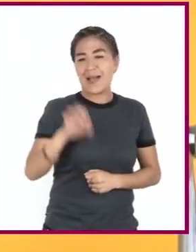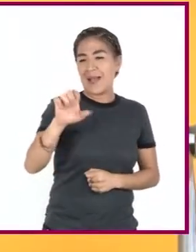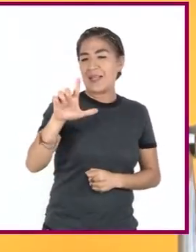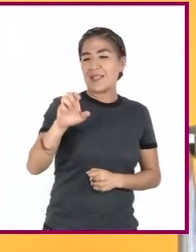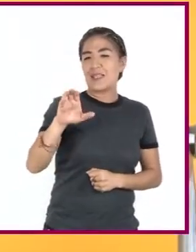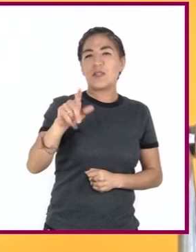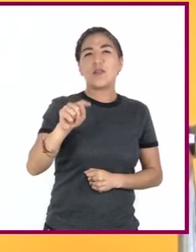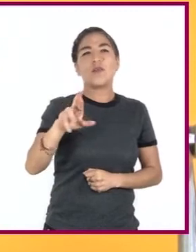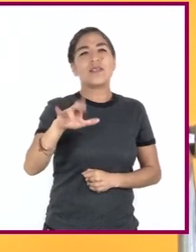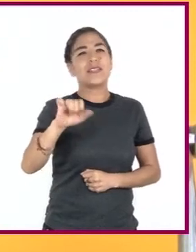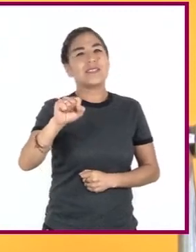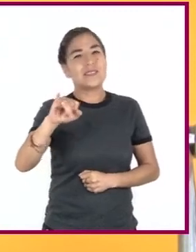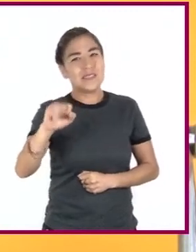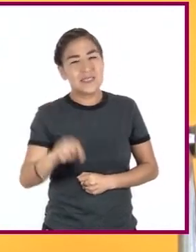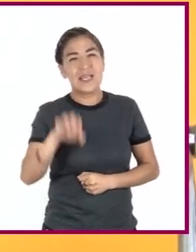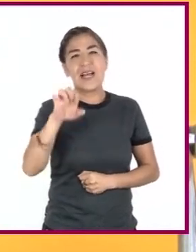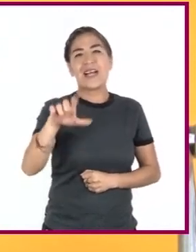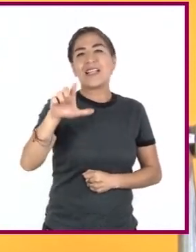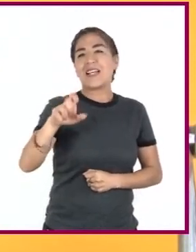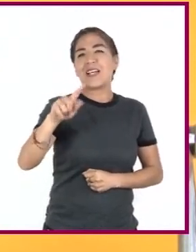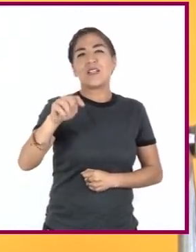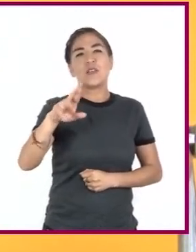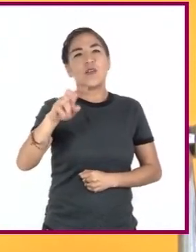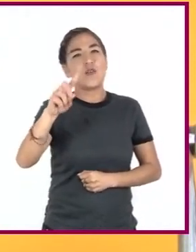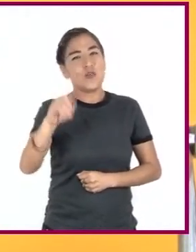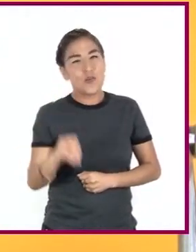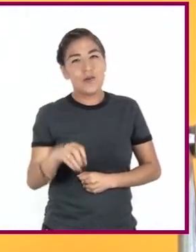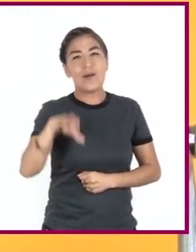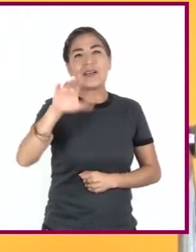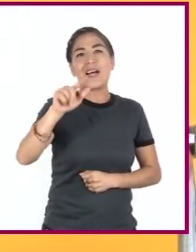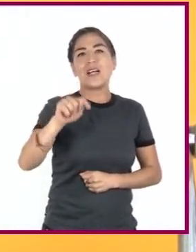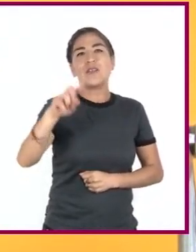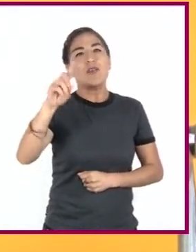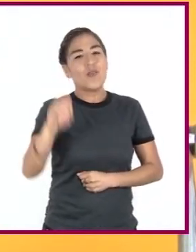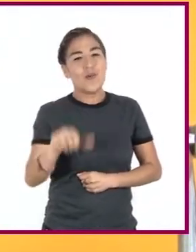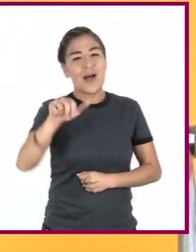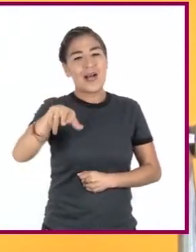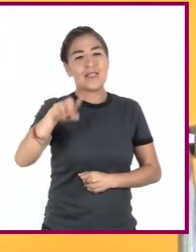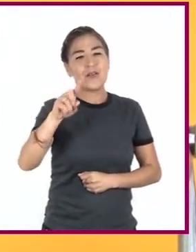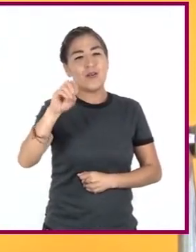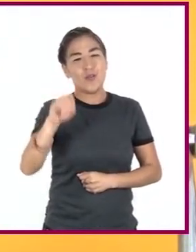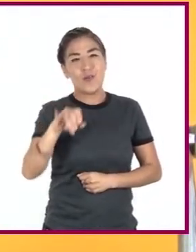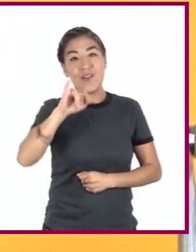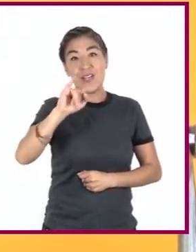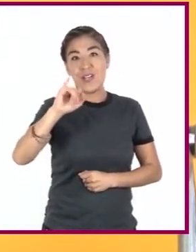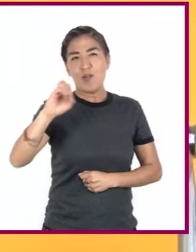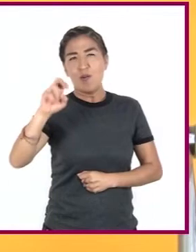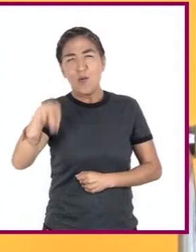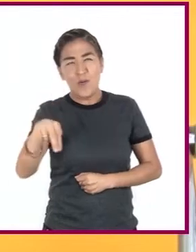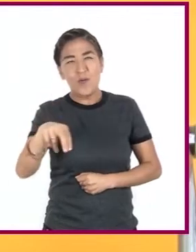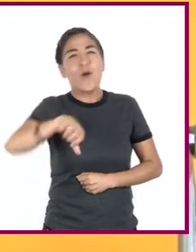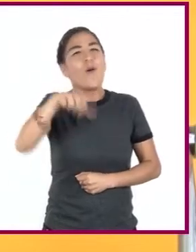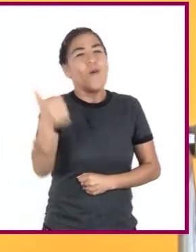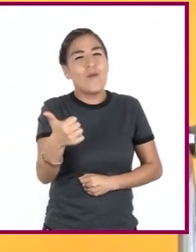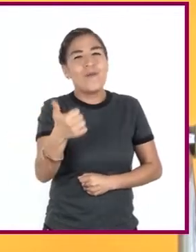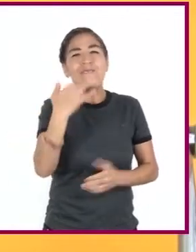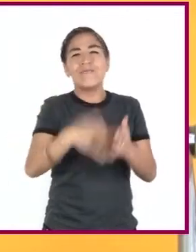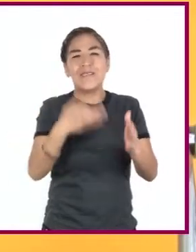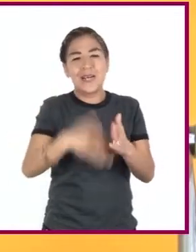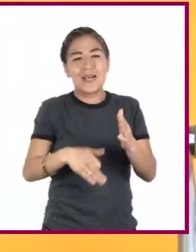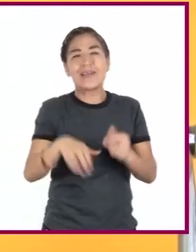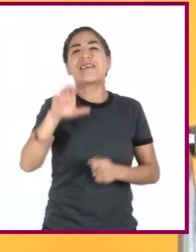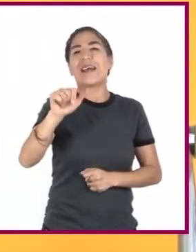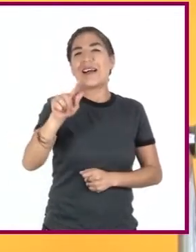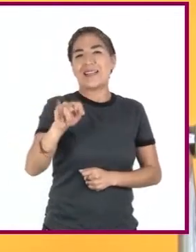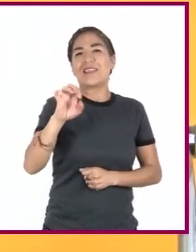electrólisis, electrodo, cátodo, ánodo, ion y... y